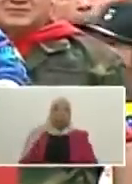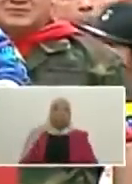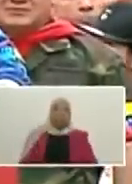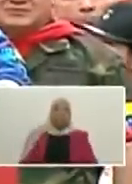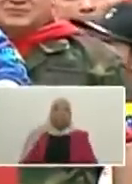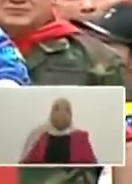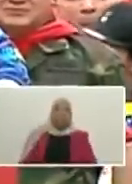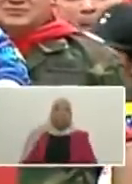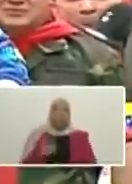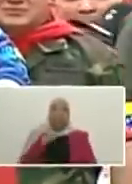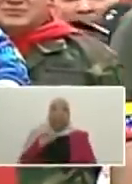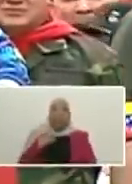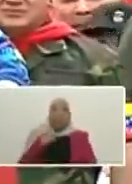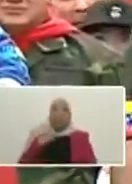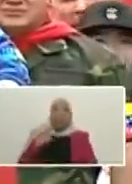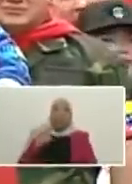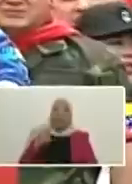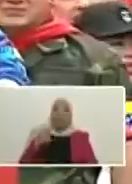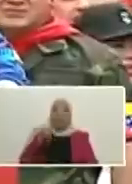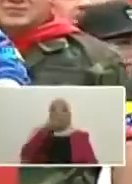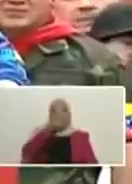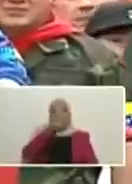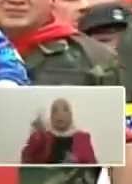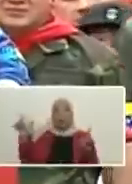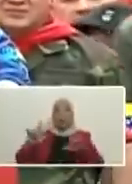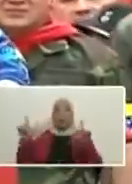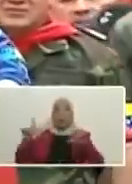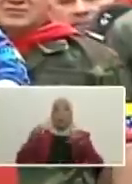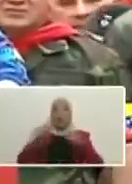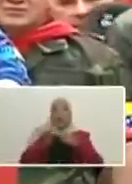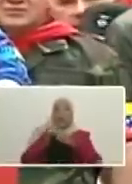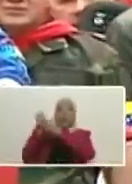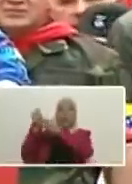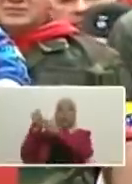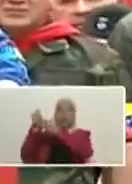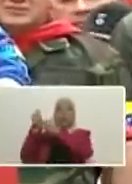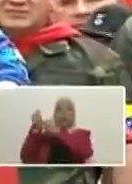dicen los medios, el líder